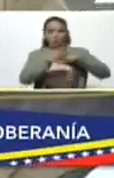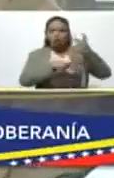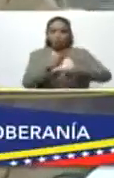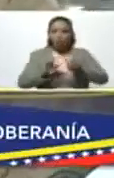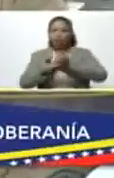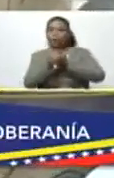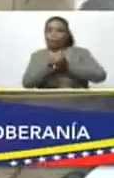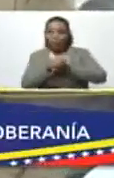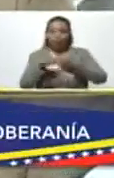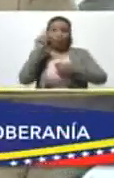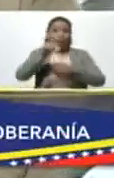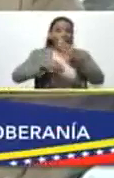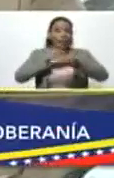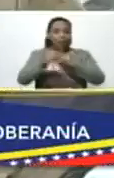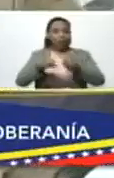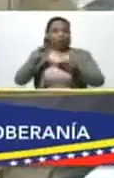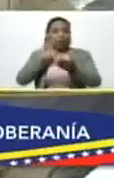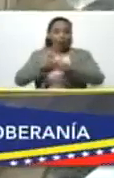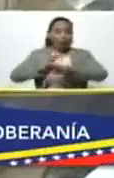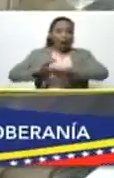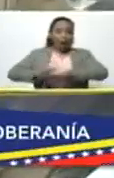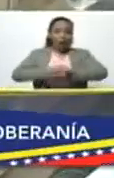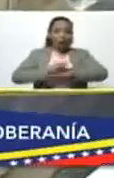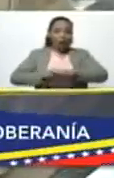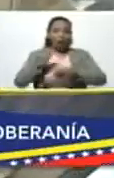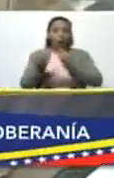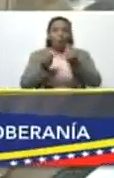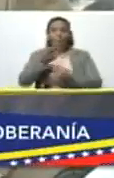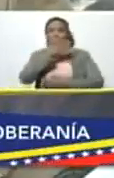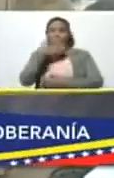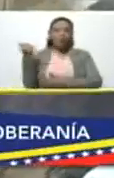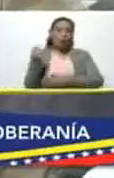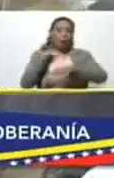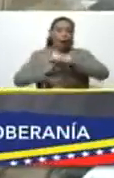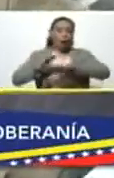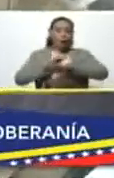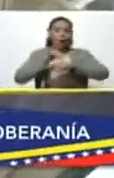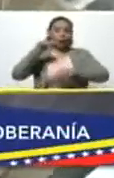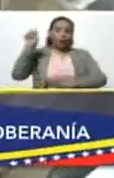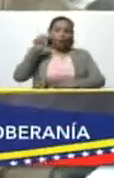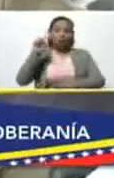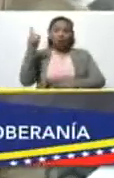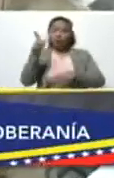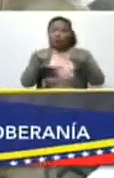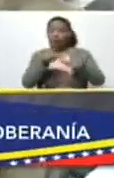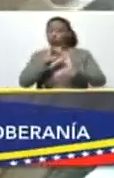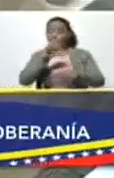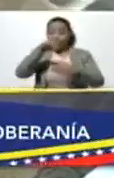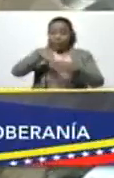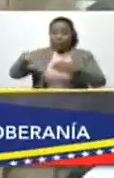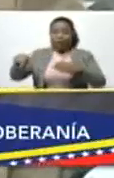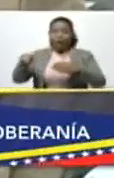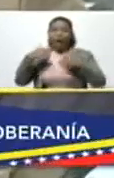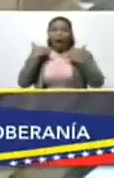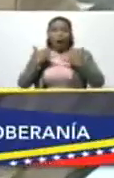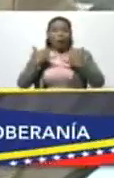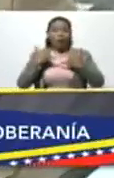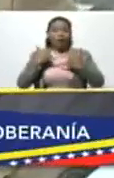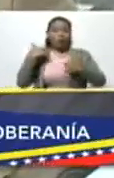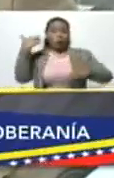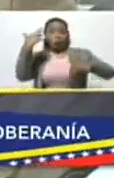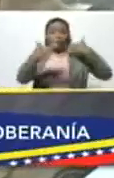el algodón, que el IBIC acaba de certificar como la mejor semilla de algodón de Venezuela, un lugar donde no se sembraba nada, estaba tomado por la